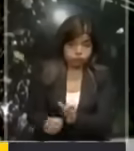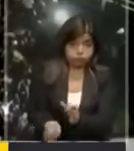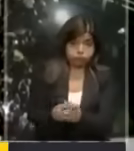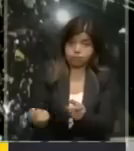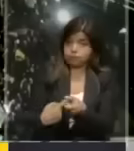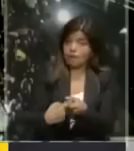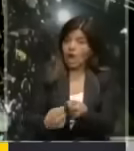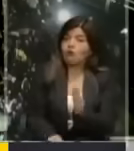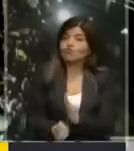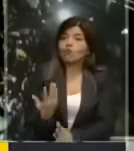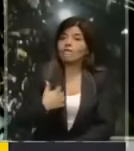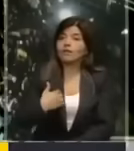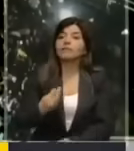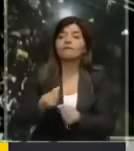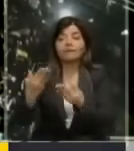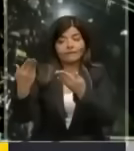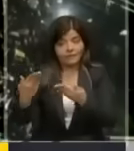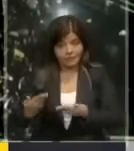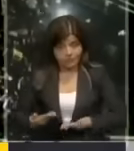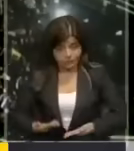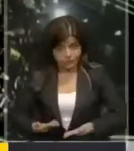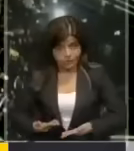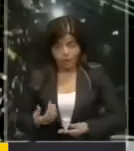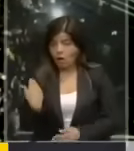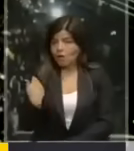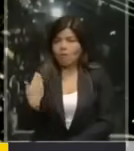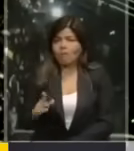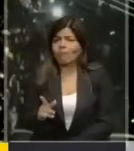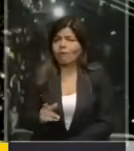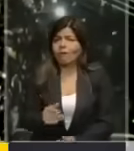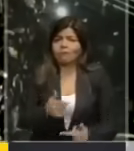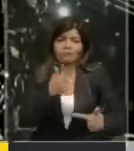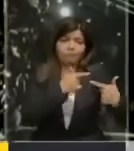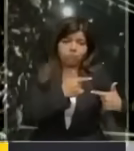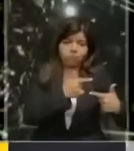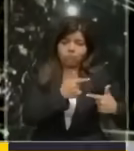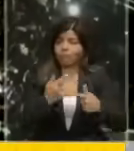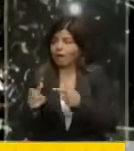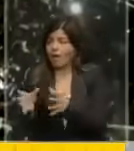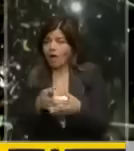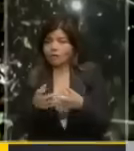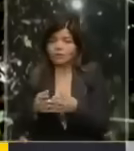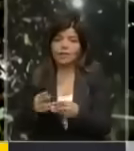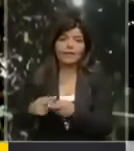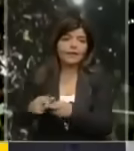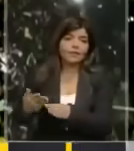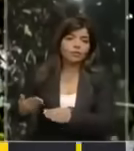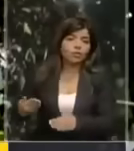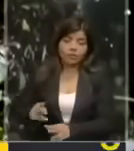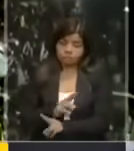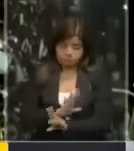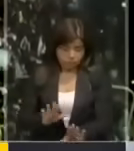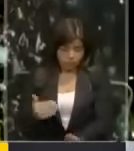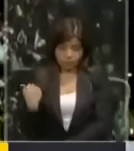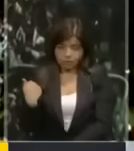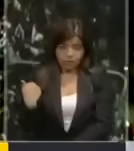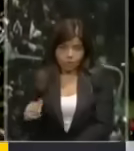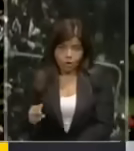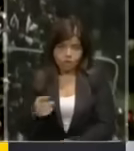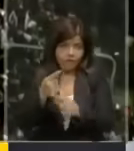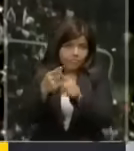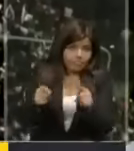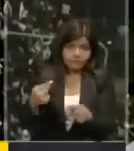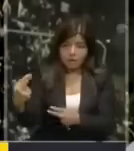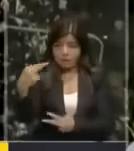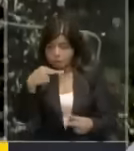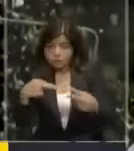Argentina serán bienvenidos. No importa de dónde vengan, no importa qué hayan hecho antes, no importa qué diferencia